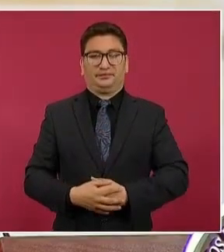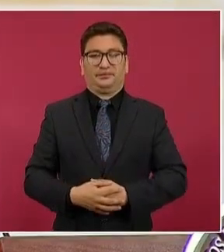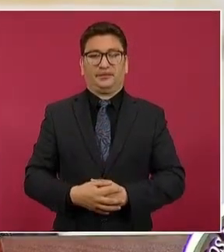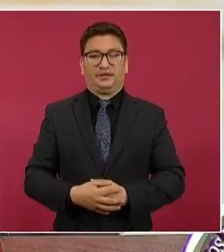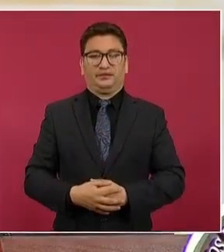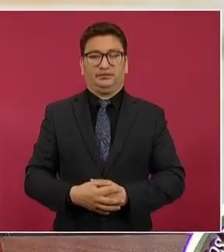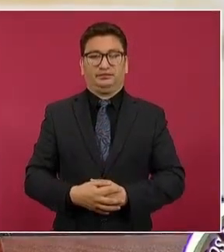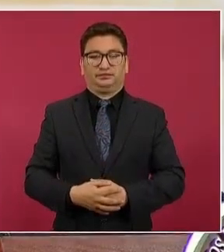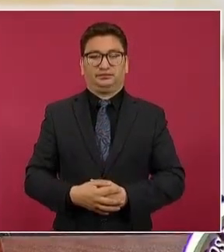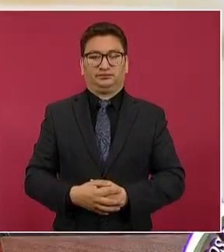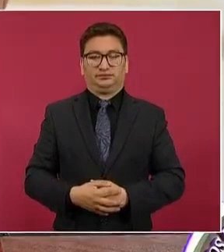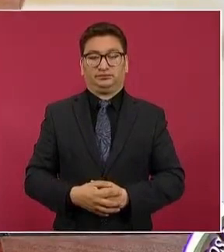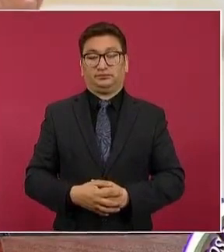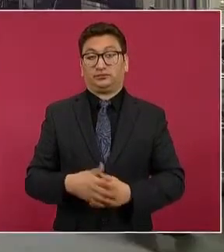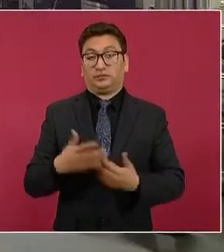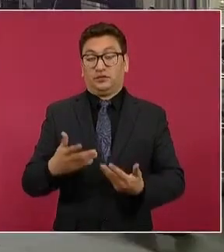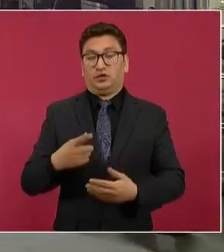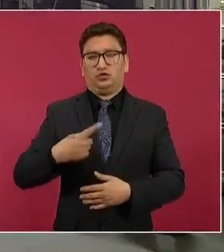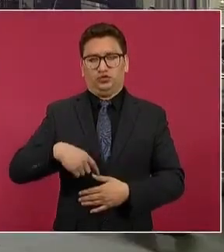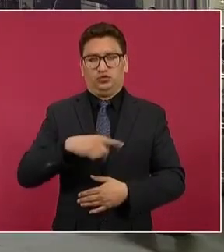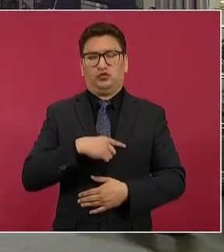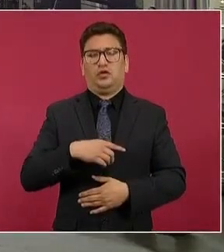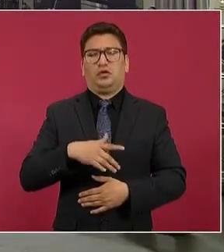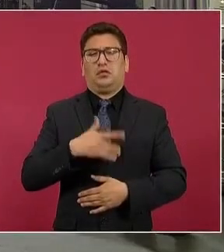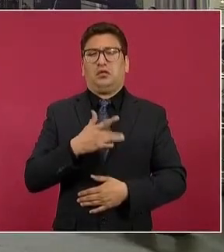y pues nos da tranquilidad